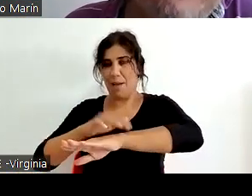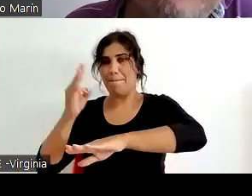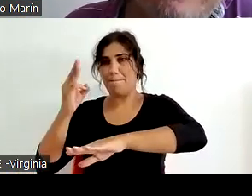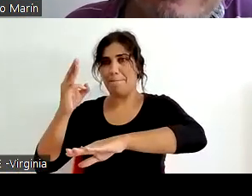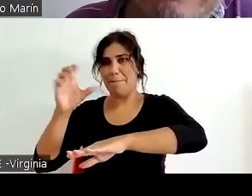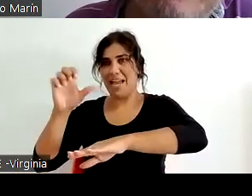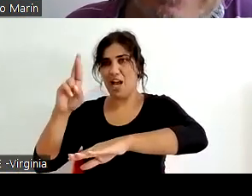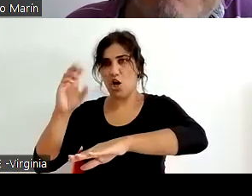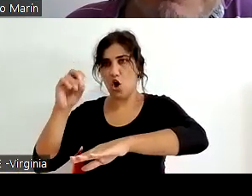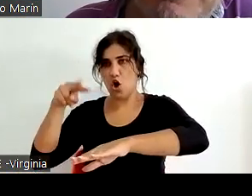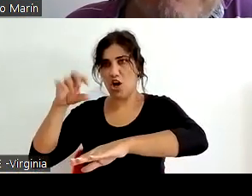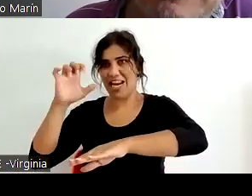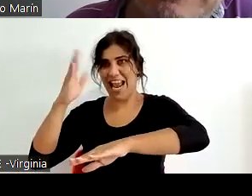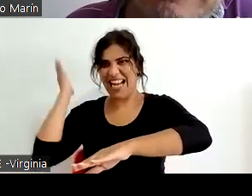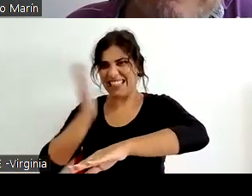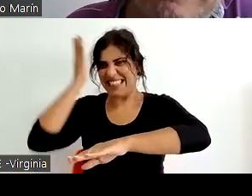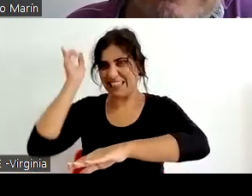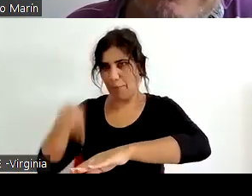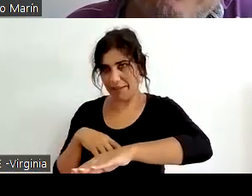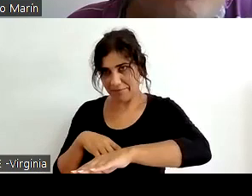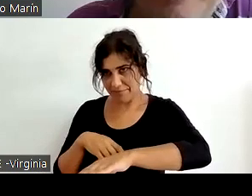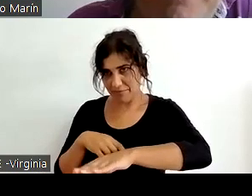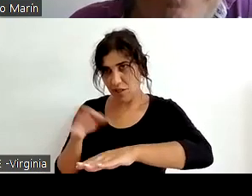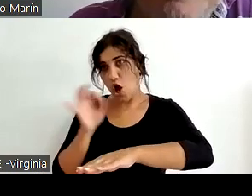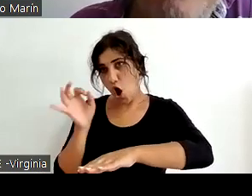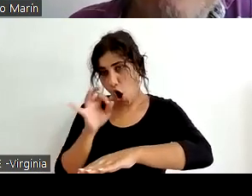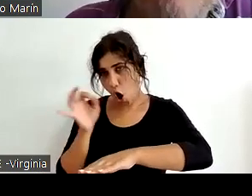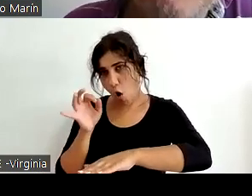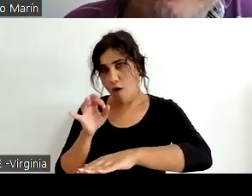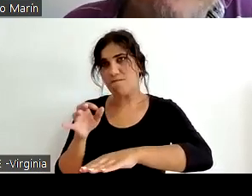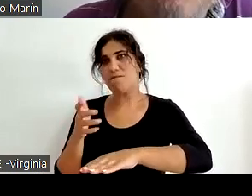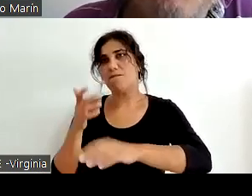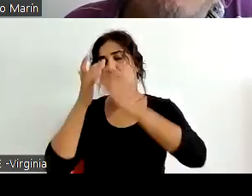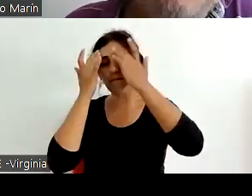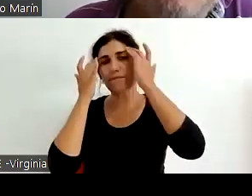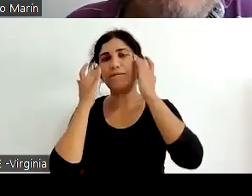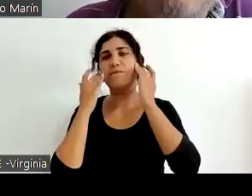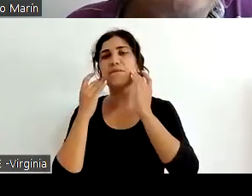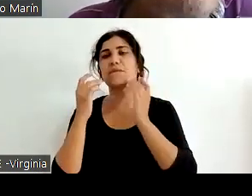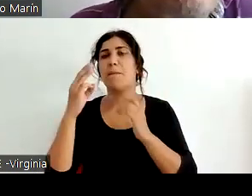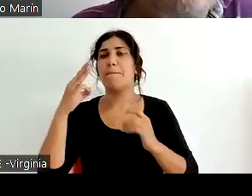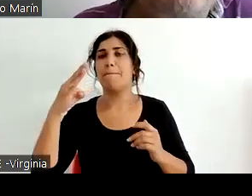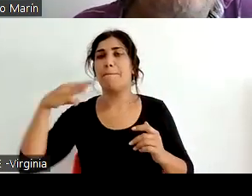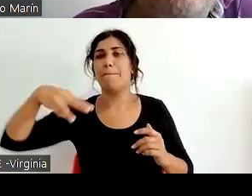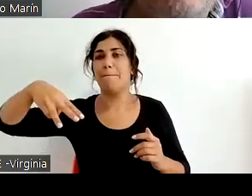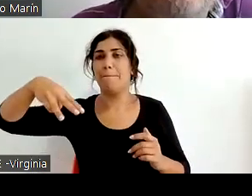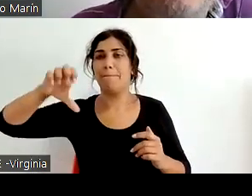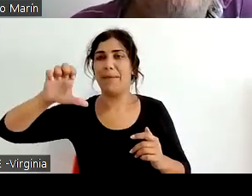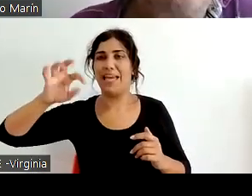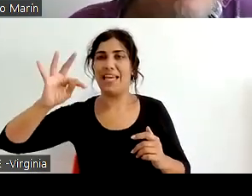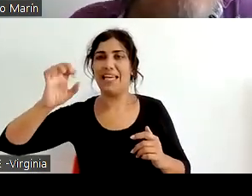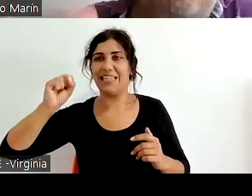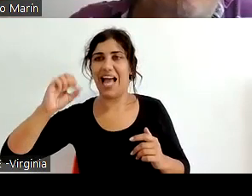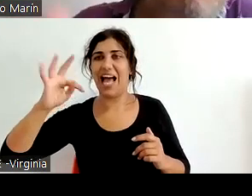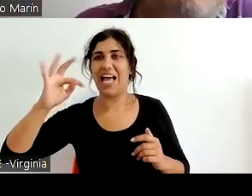parte de la cabeza del quinto, o sea, de la base del quinto metatarsiano, pues eso sería un grado